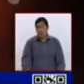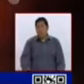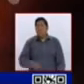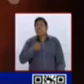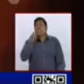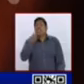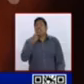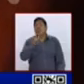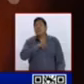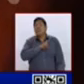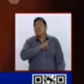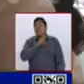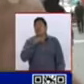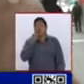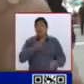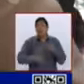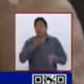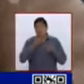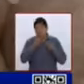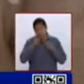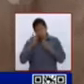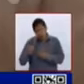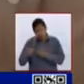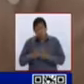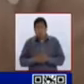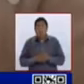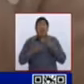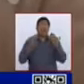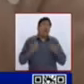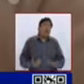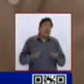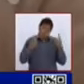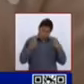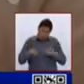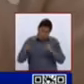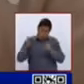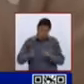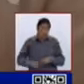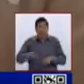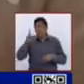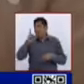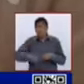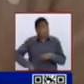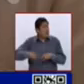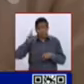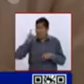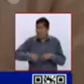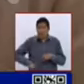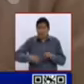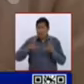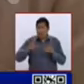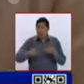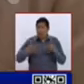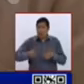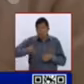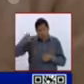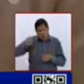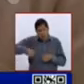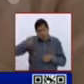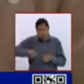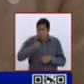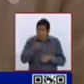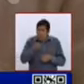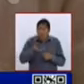¿Qué dice la policía? ¿Qué dice la justicia cuando vas a denunciar? Ahora voy, no podemos hacer nada porque no hay fiscal, me